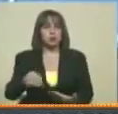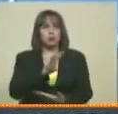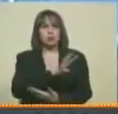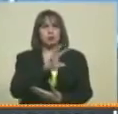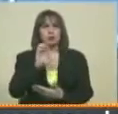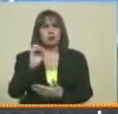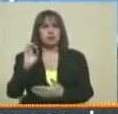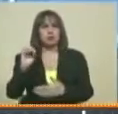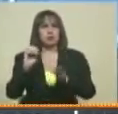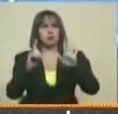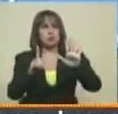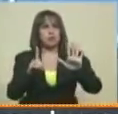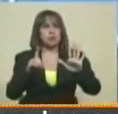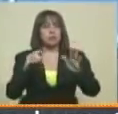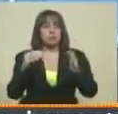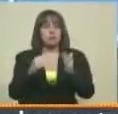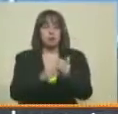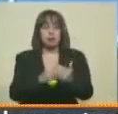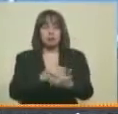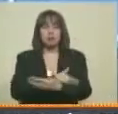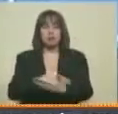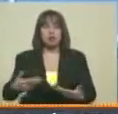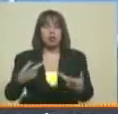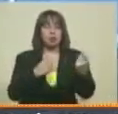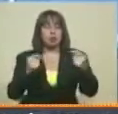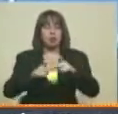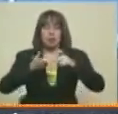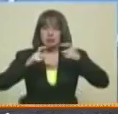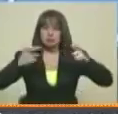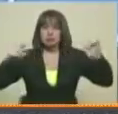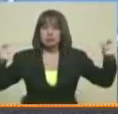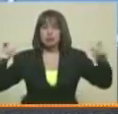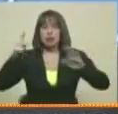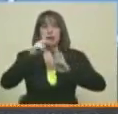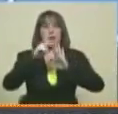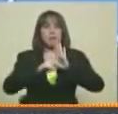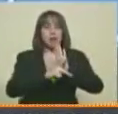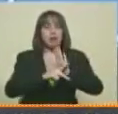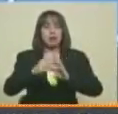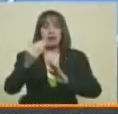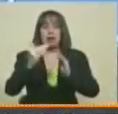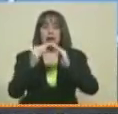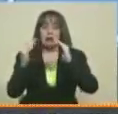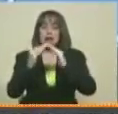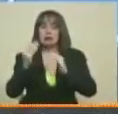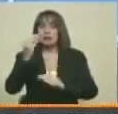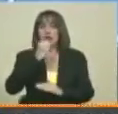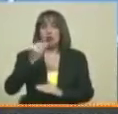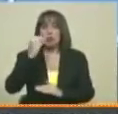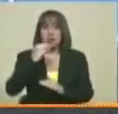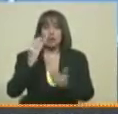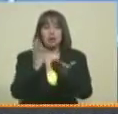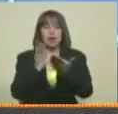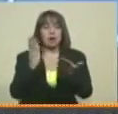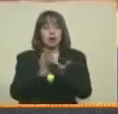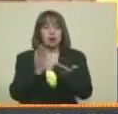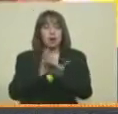1.406.000 millones de bolívares para fortalecer y expandir el plan de las casas de alimentación y los comedores escolares.